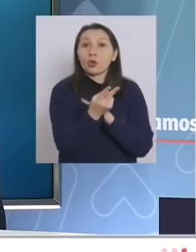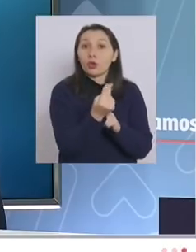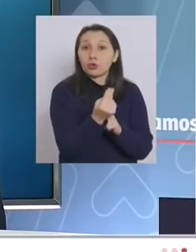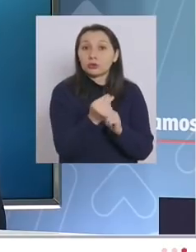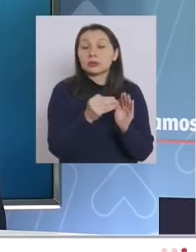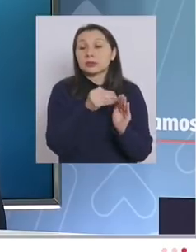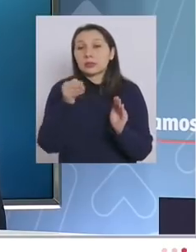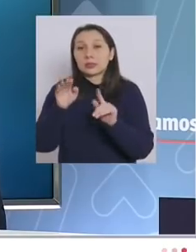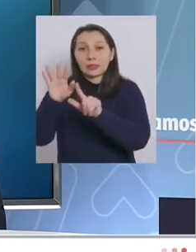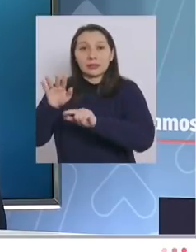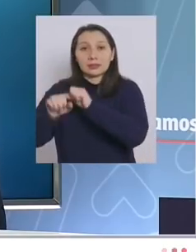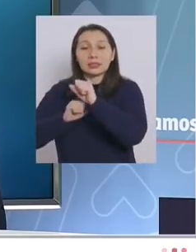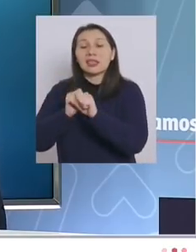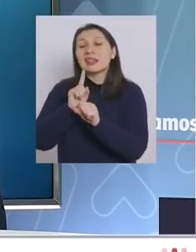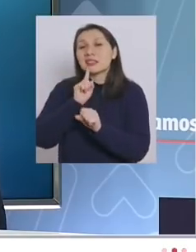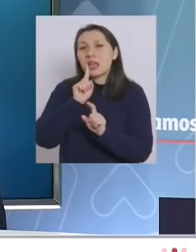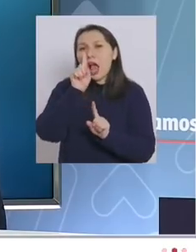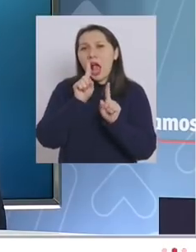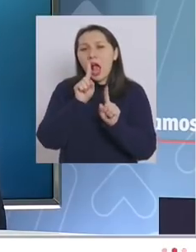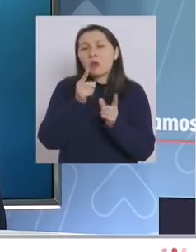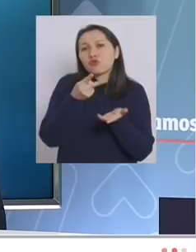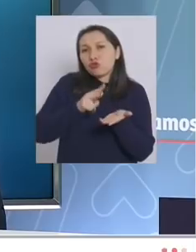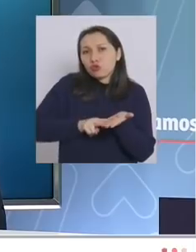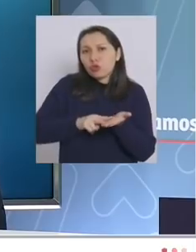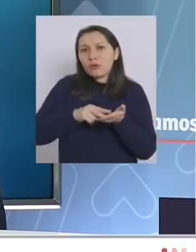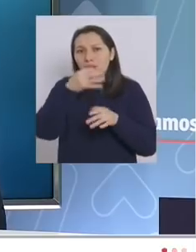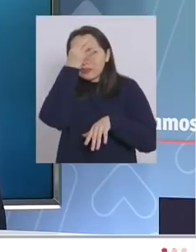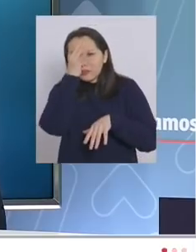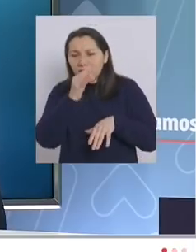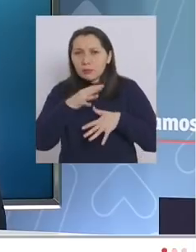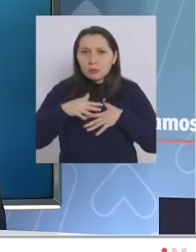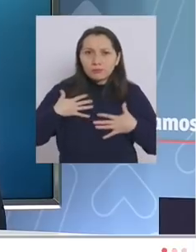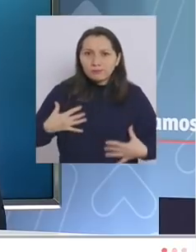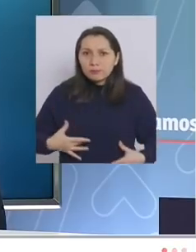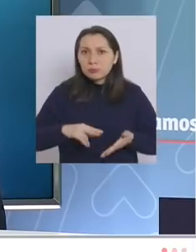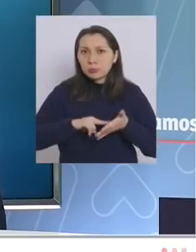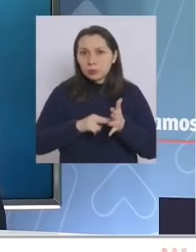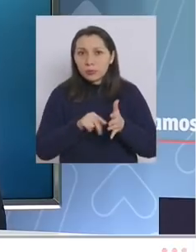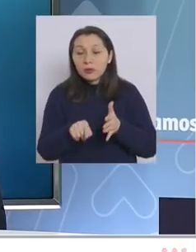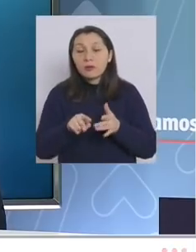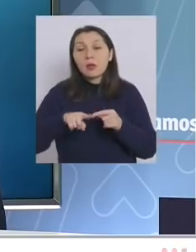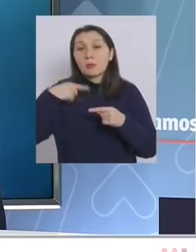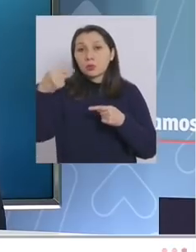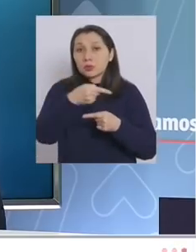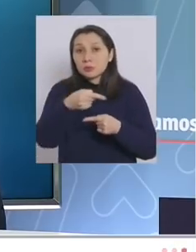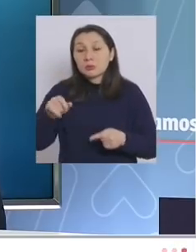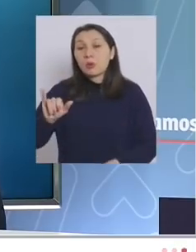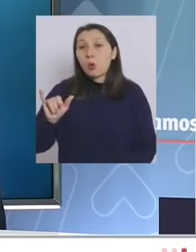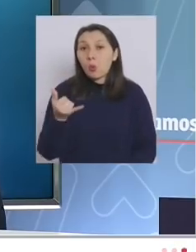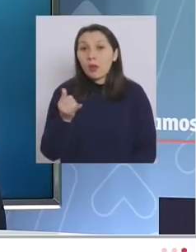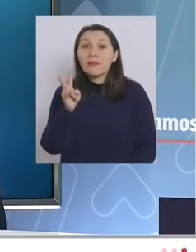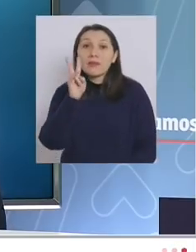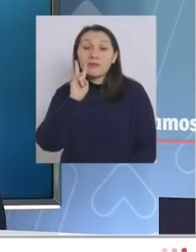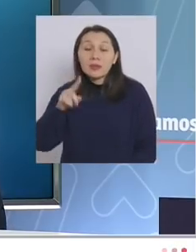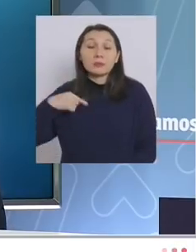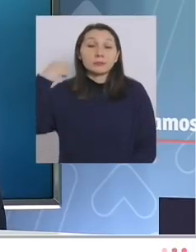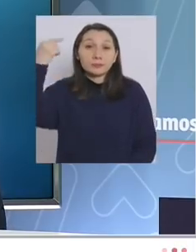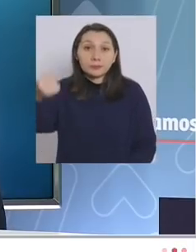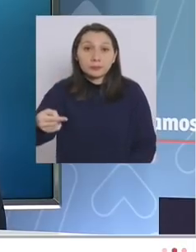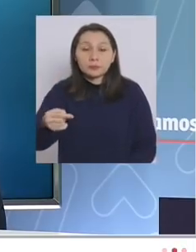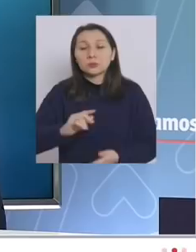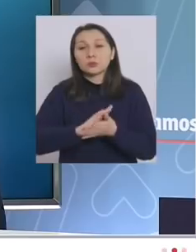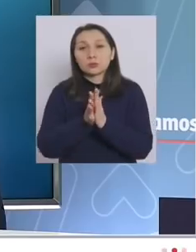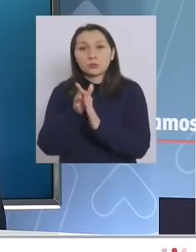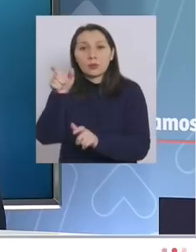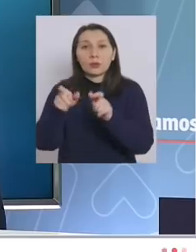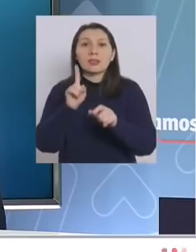a 17 años que tienen alguna comorbilidad. Y la próxima semana, en los días jueves y viernes, vamos a vacunar a todas